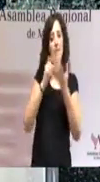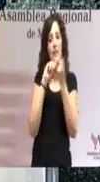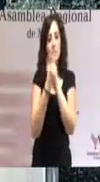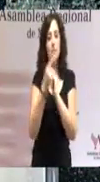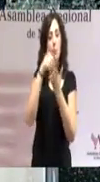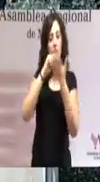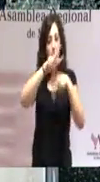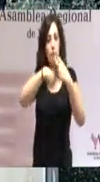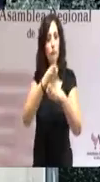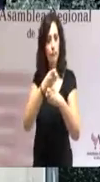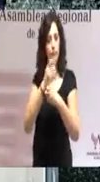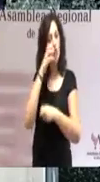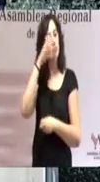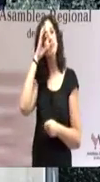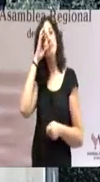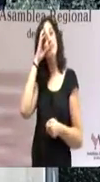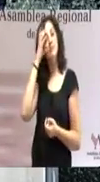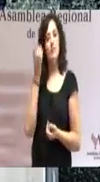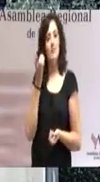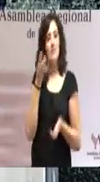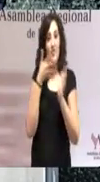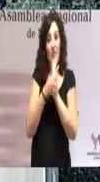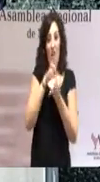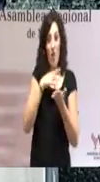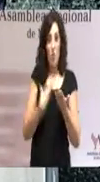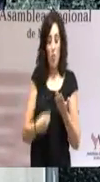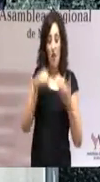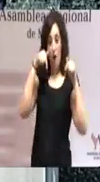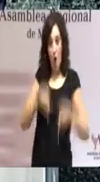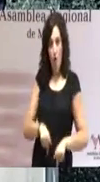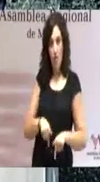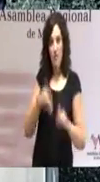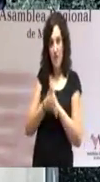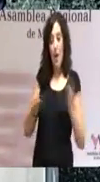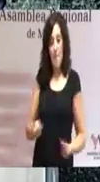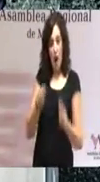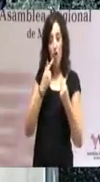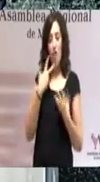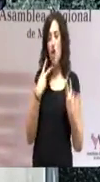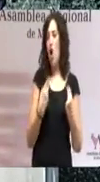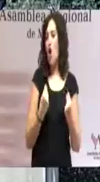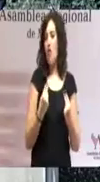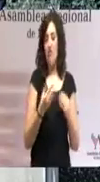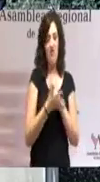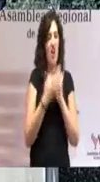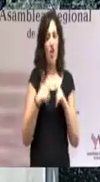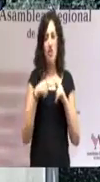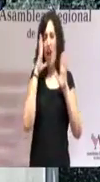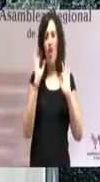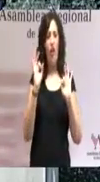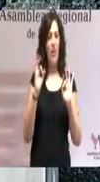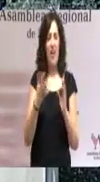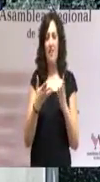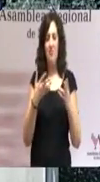reformas. Negar que la región de Murcia hoy está mejor es negar una evidencia y le resta credibilidad, señor